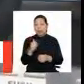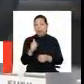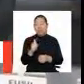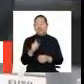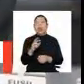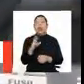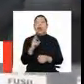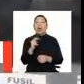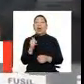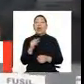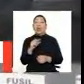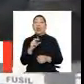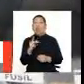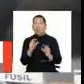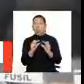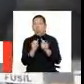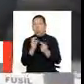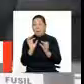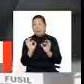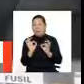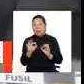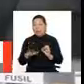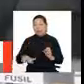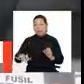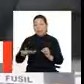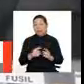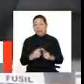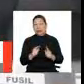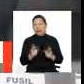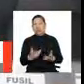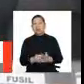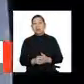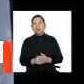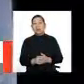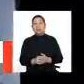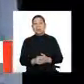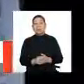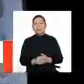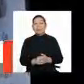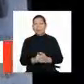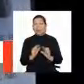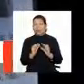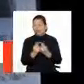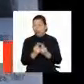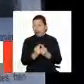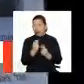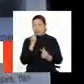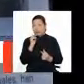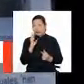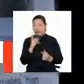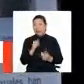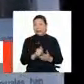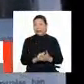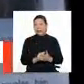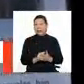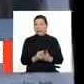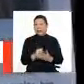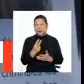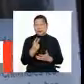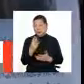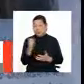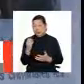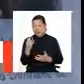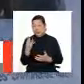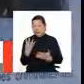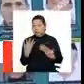con mandato judicial, 16 personas en flagrancia y un requisitoriado. La organización criminal Los Gallegos